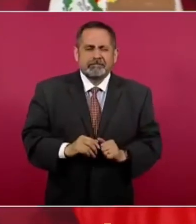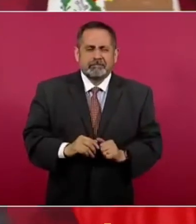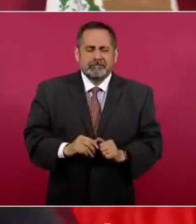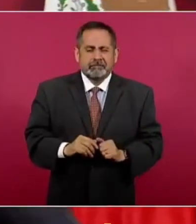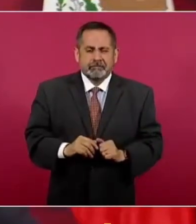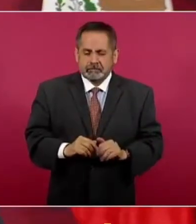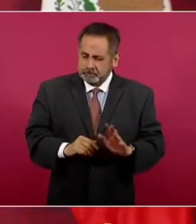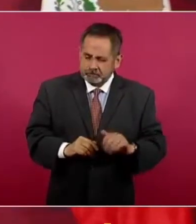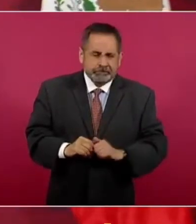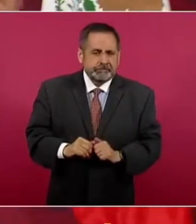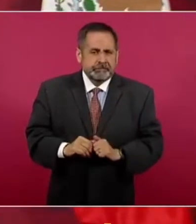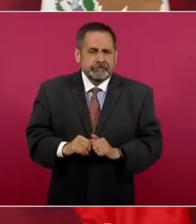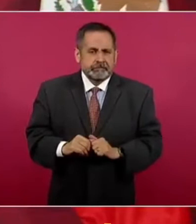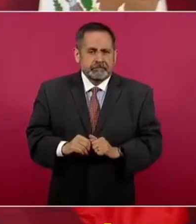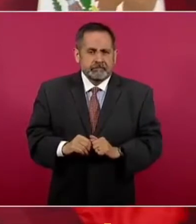Bueno,